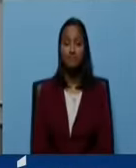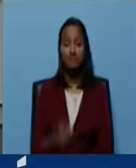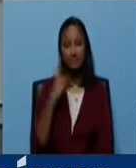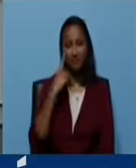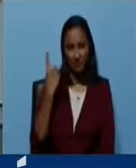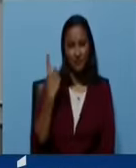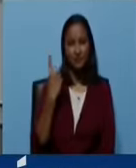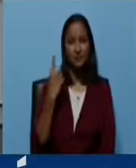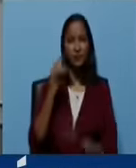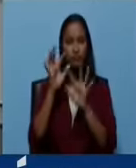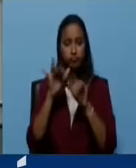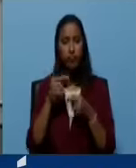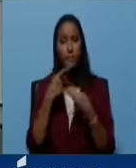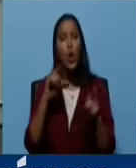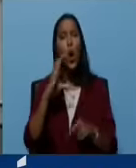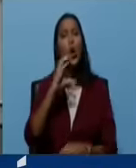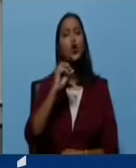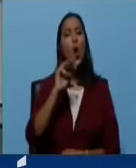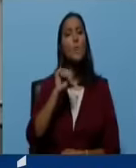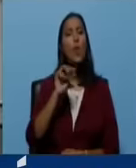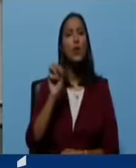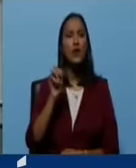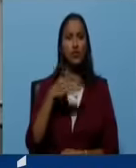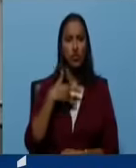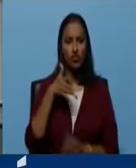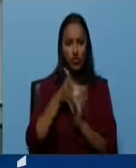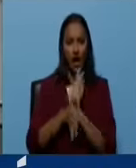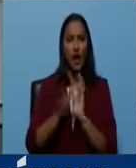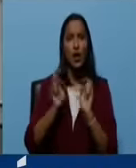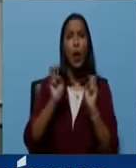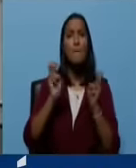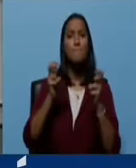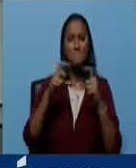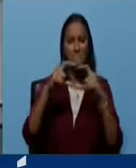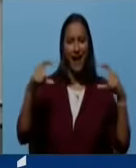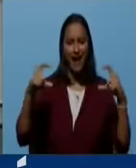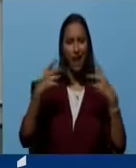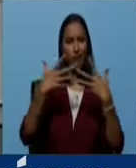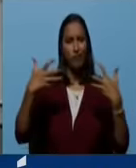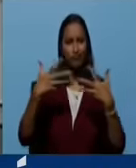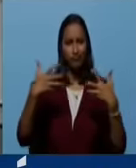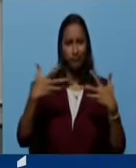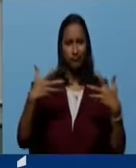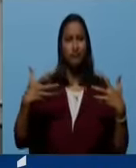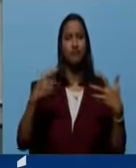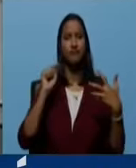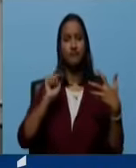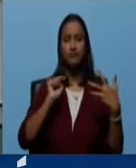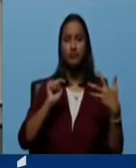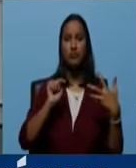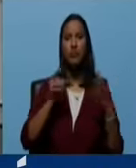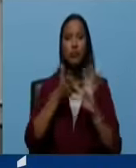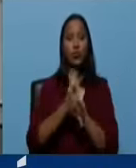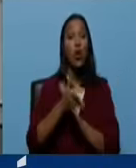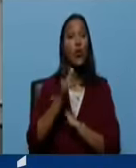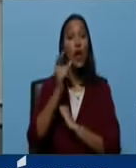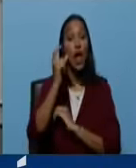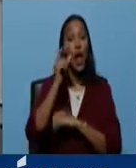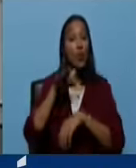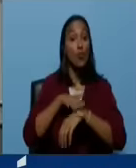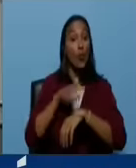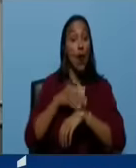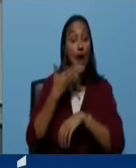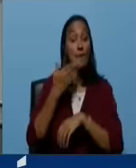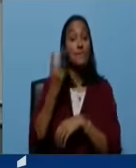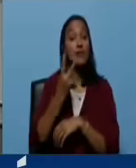citar solamente el párrafo al cual he hecho mención el TCJ este jueves 22 de agosto.